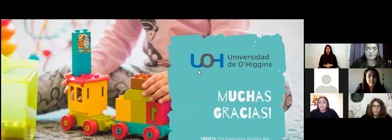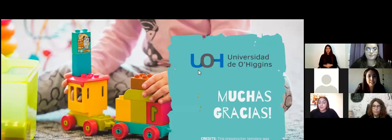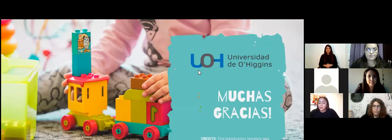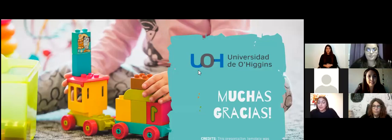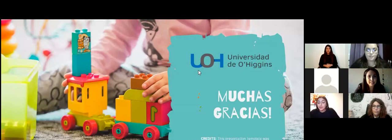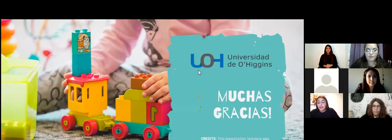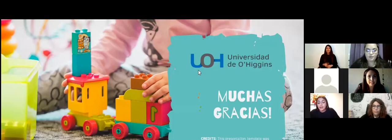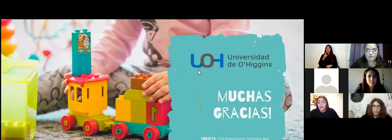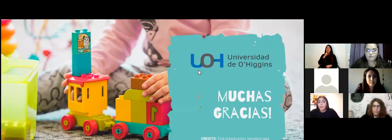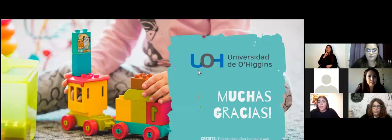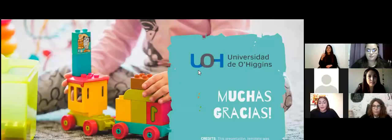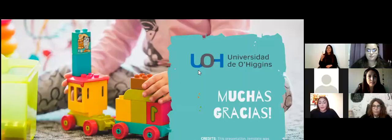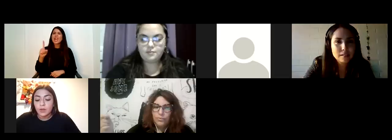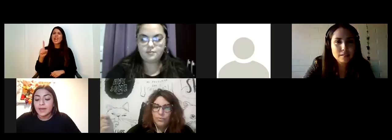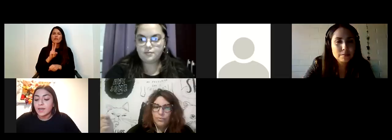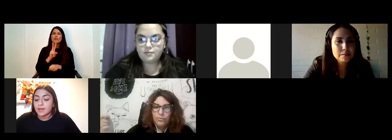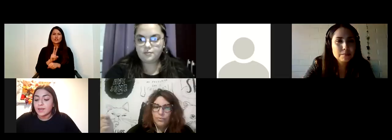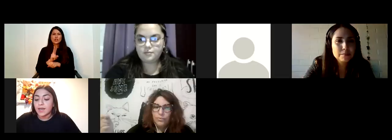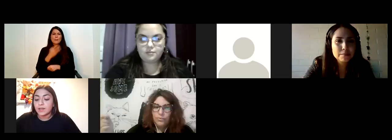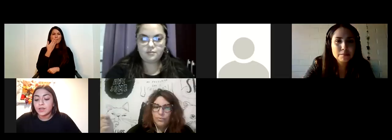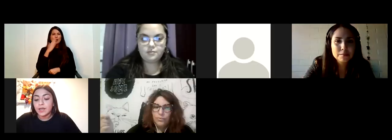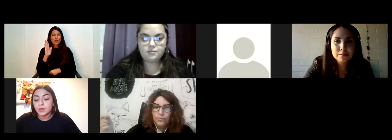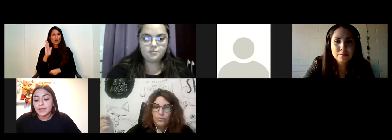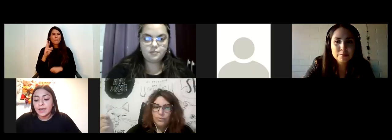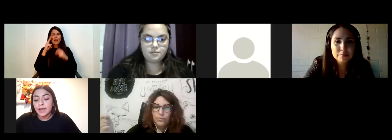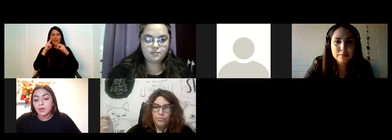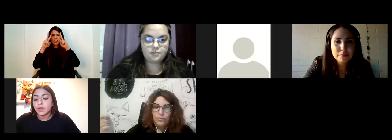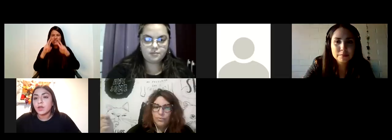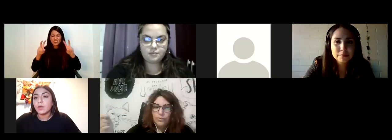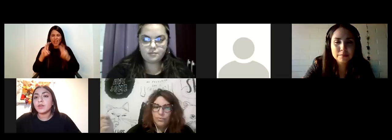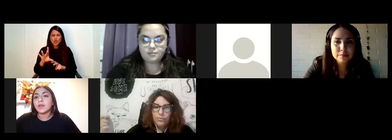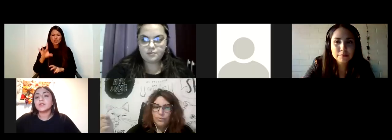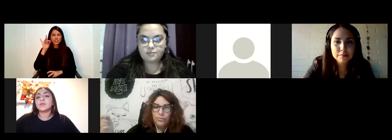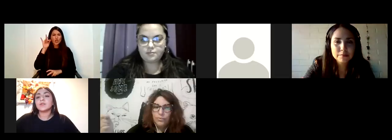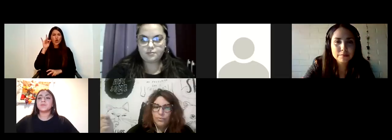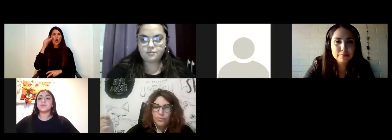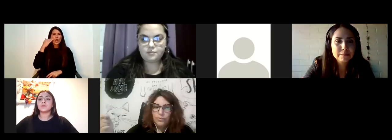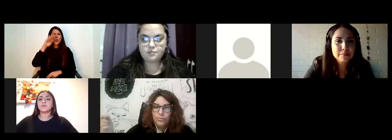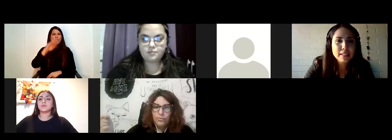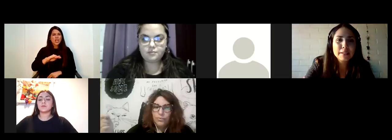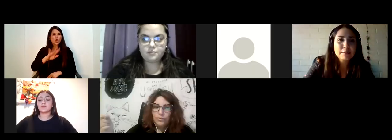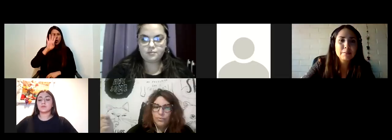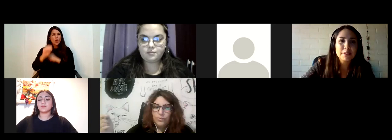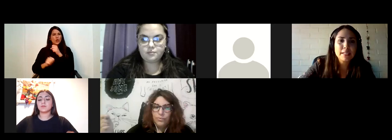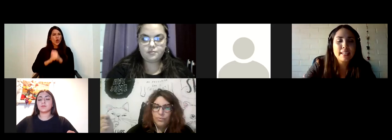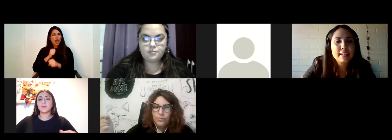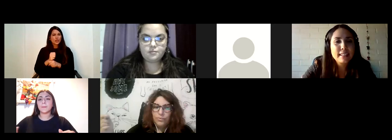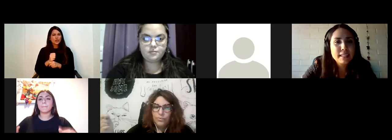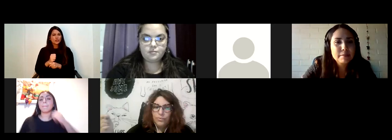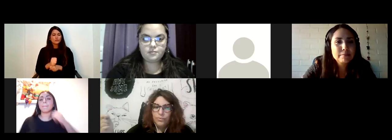¿Quién Vamos es a el dejar de- profesional apropiado para diagnosticar un TEA en un niño de 4 años?